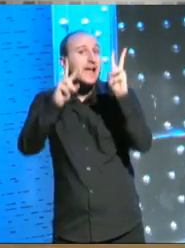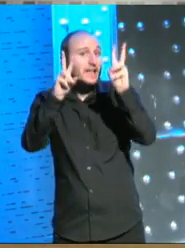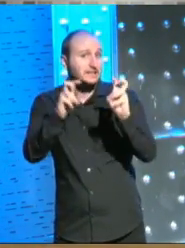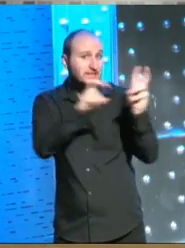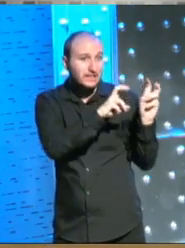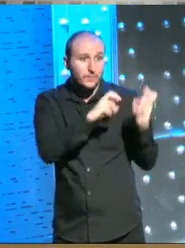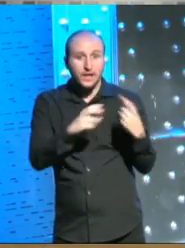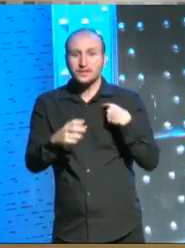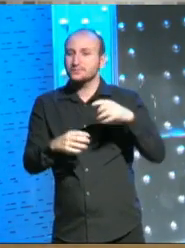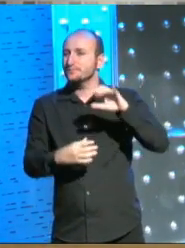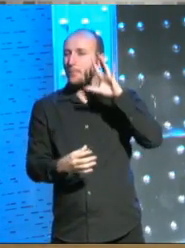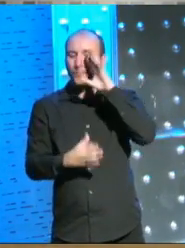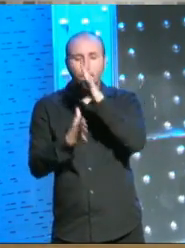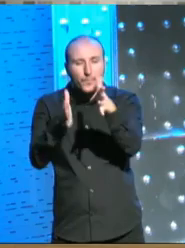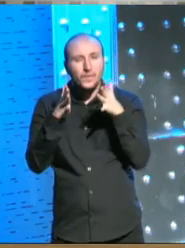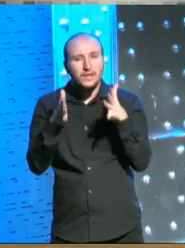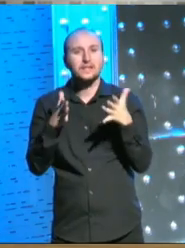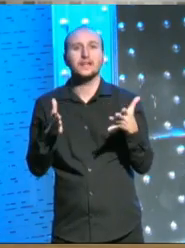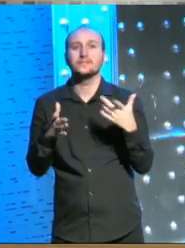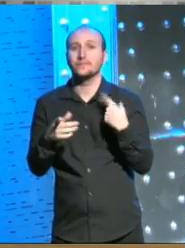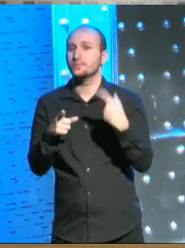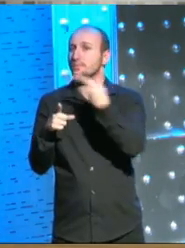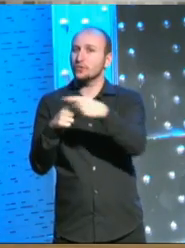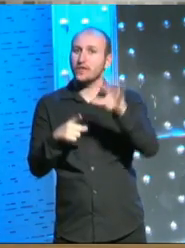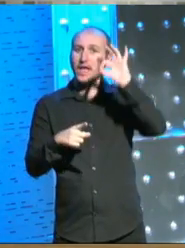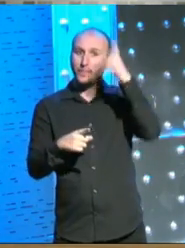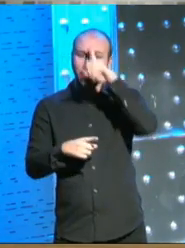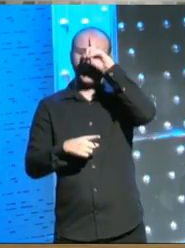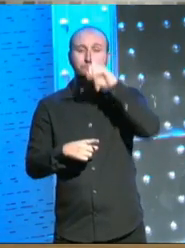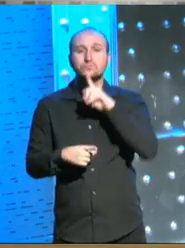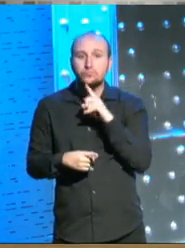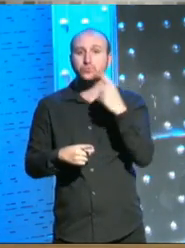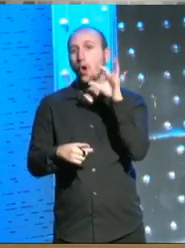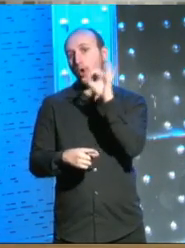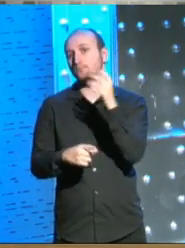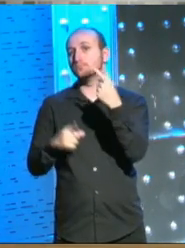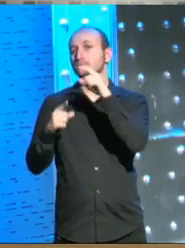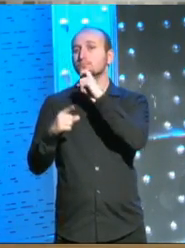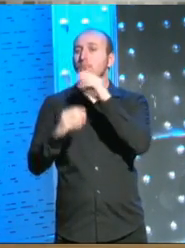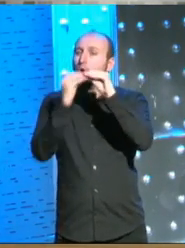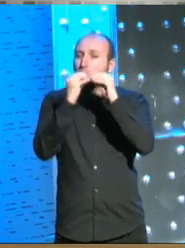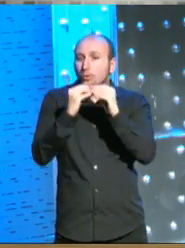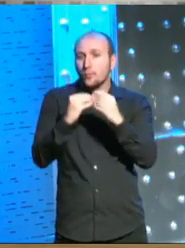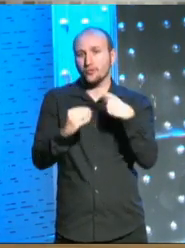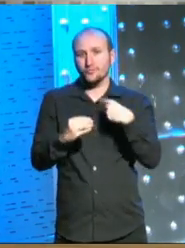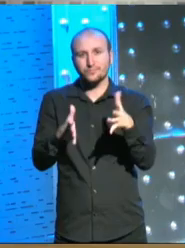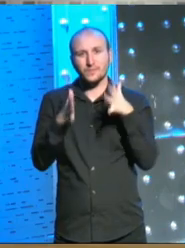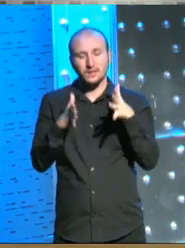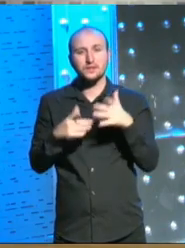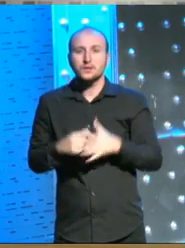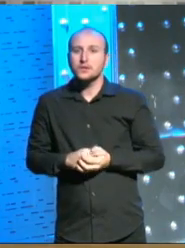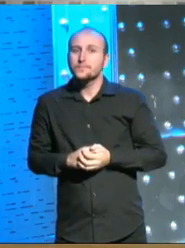personalmente me obsesiona, ¿no? ¿Cómo y cuándo se inventó la imagen? Y de qué manera, ¿no? Y hay que te vienen